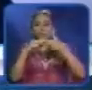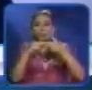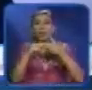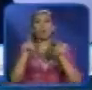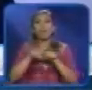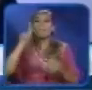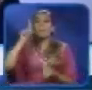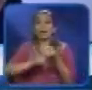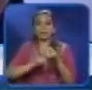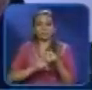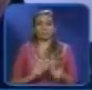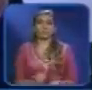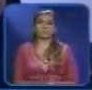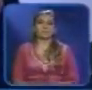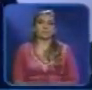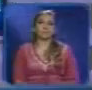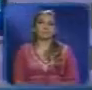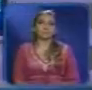como matrimonio.